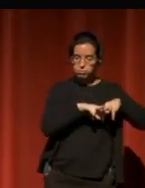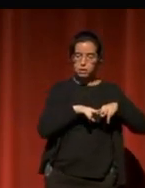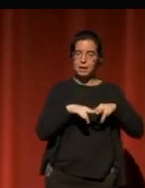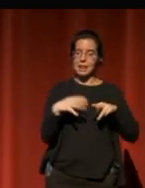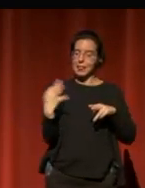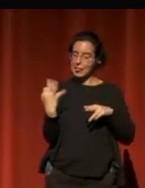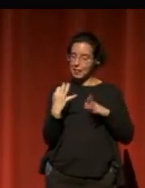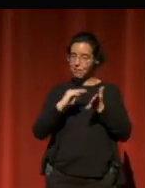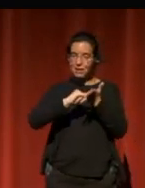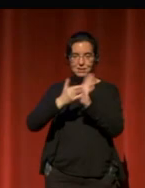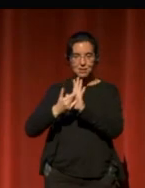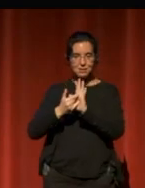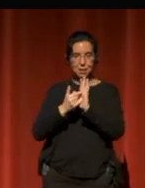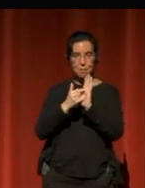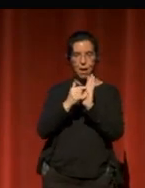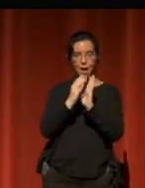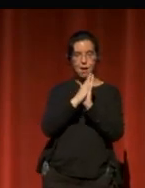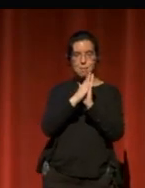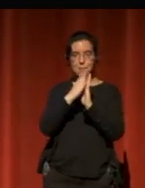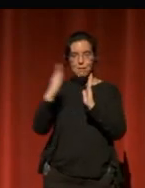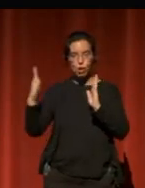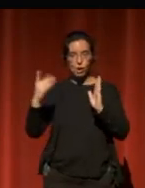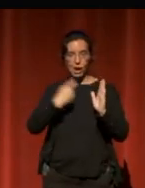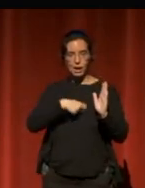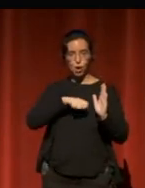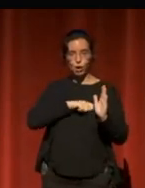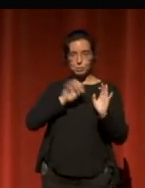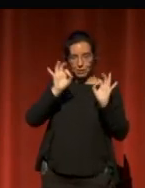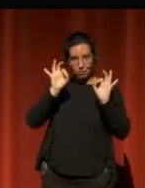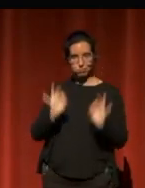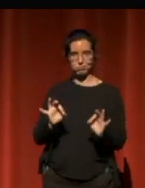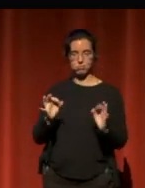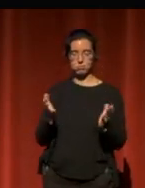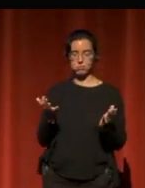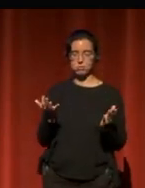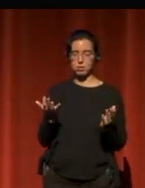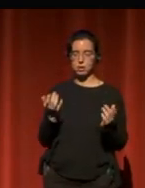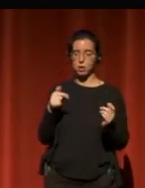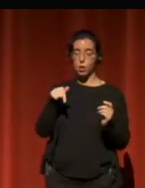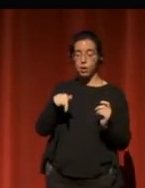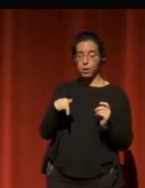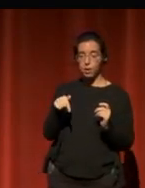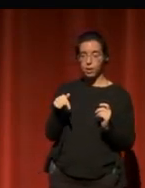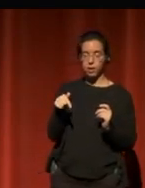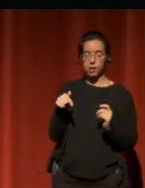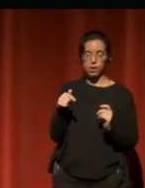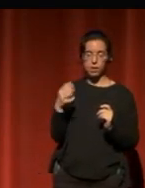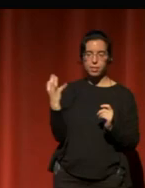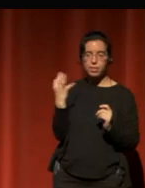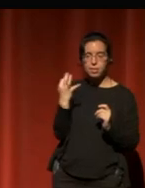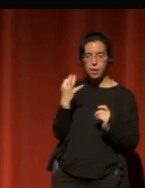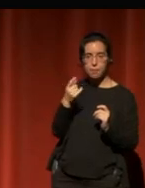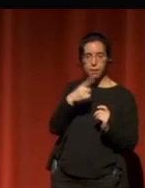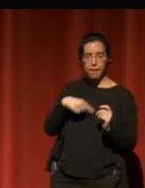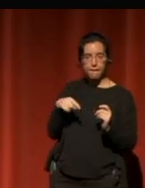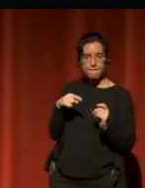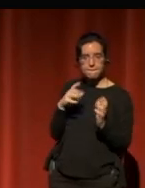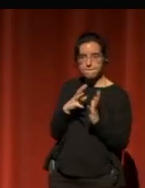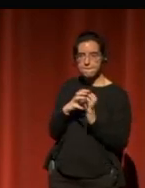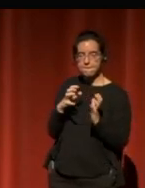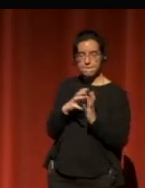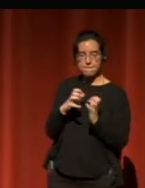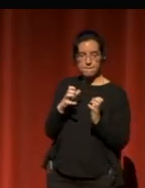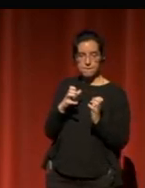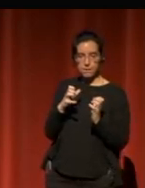un sistema bibliotecario en España. Tenemos que tener esa ambición